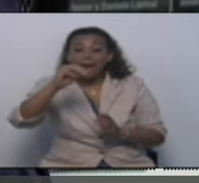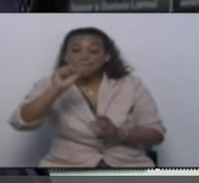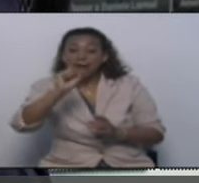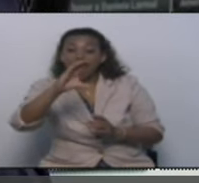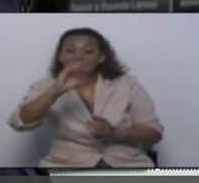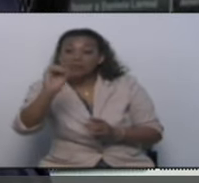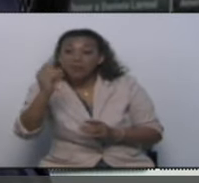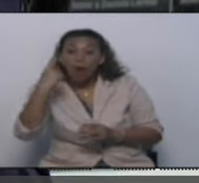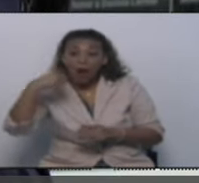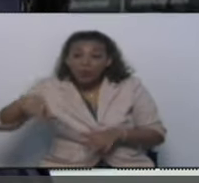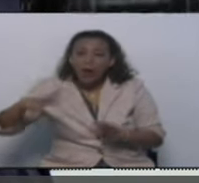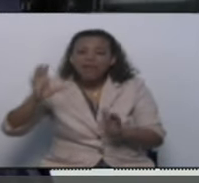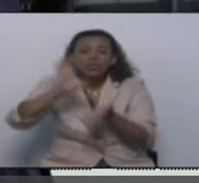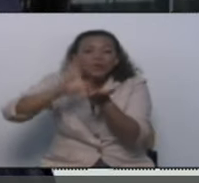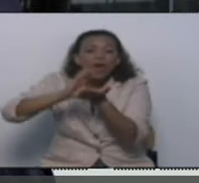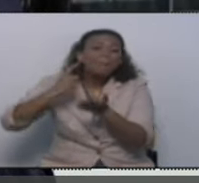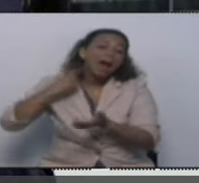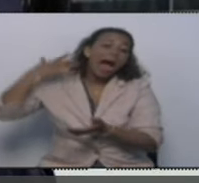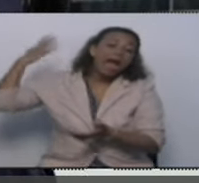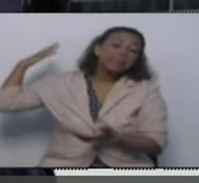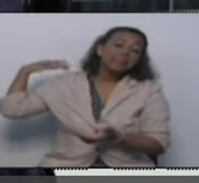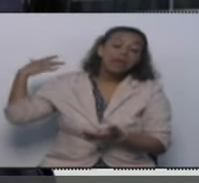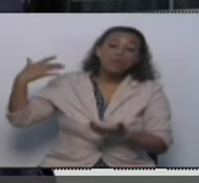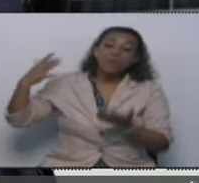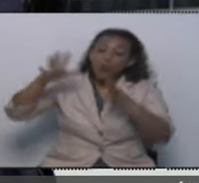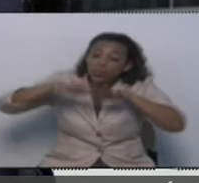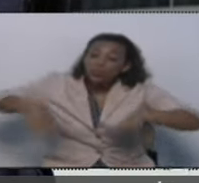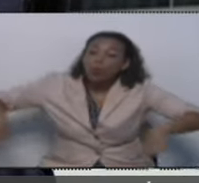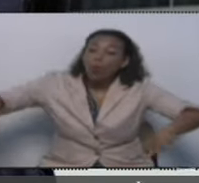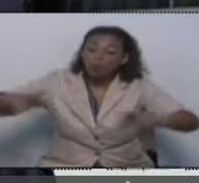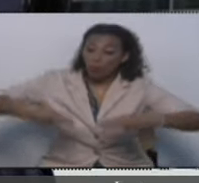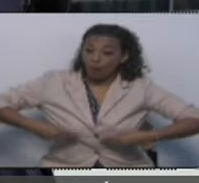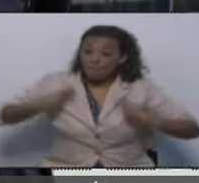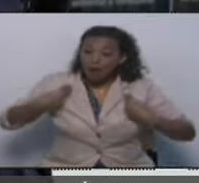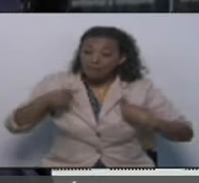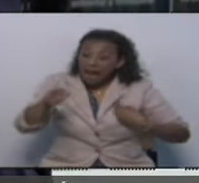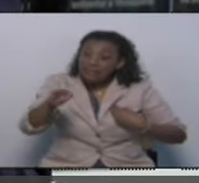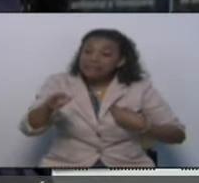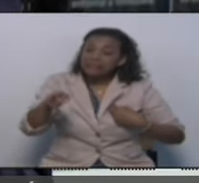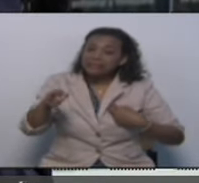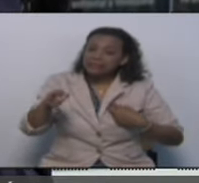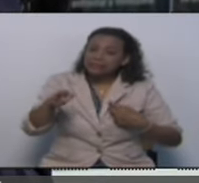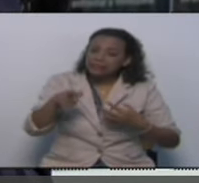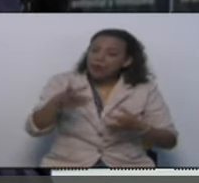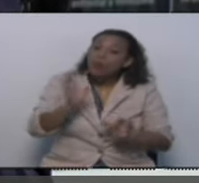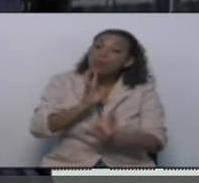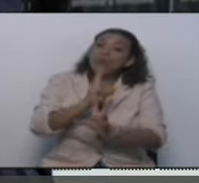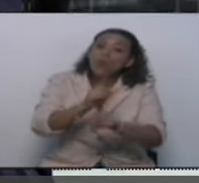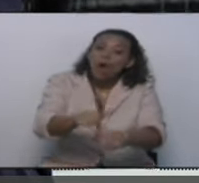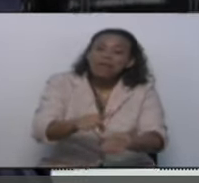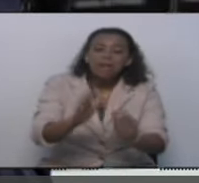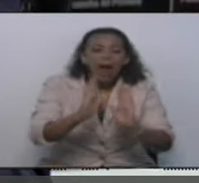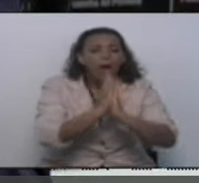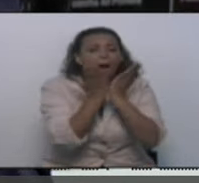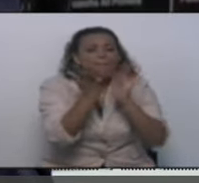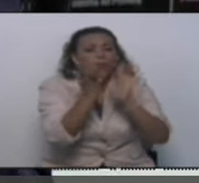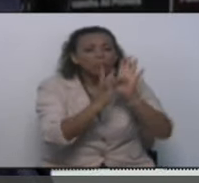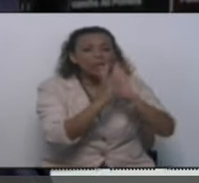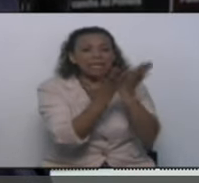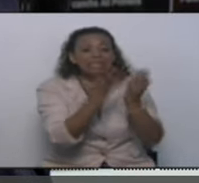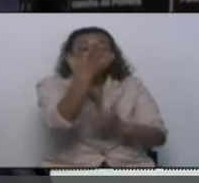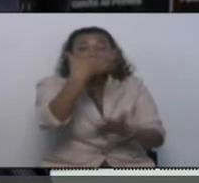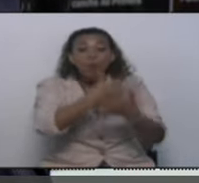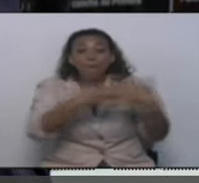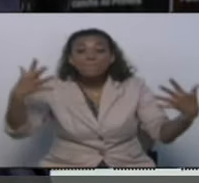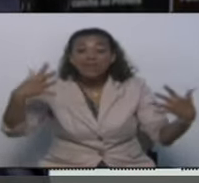las ciudades más antiguas de la humanidad. Se cuenta y se recuerda por lo menos 5.000